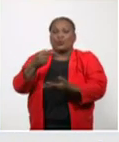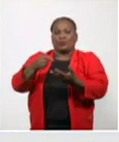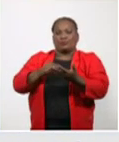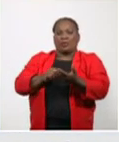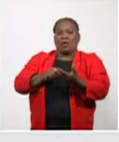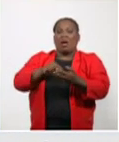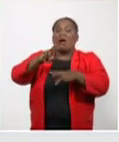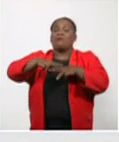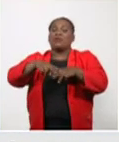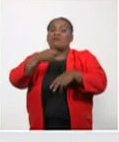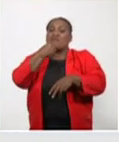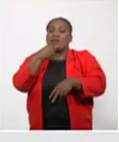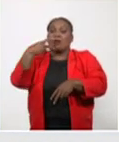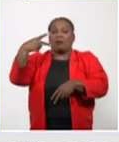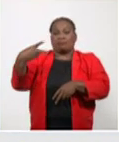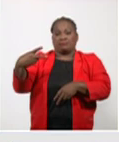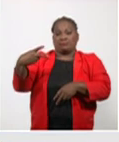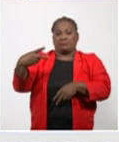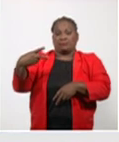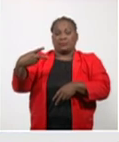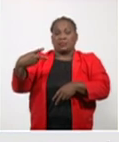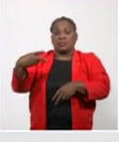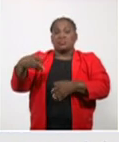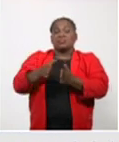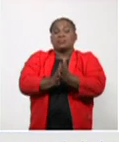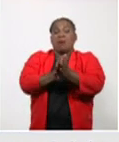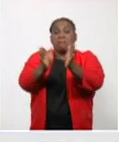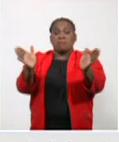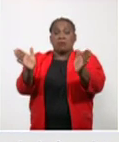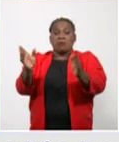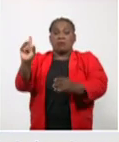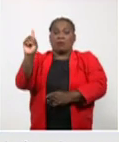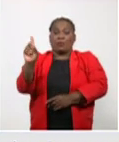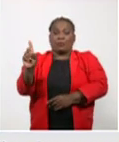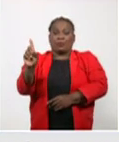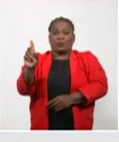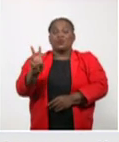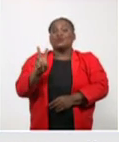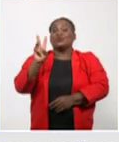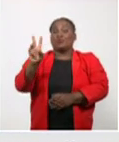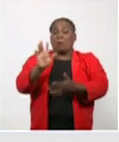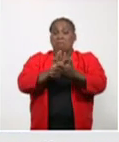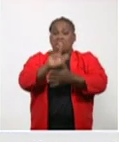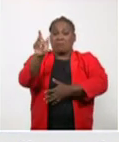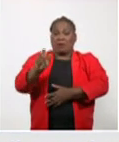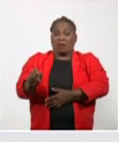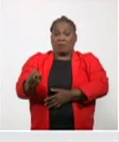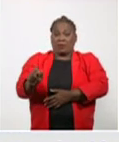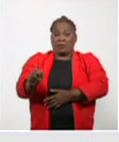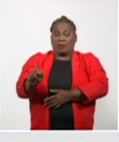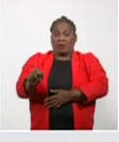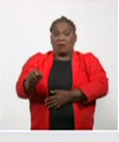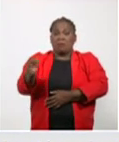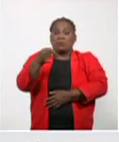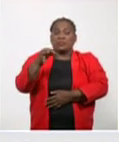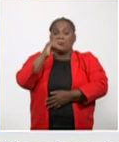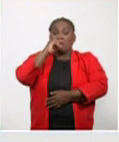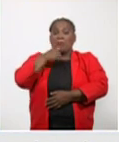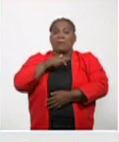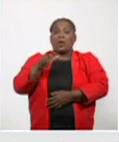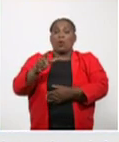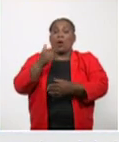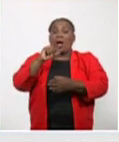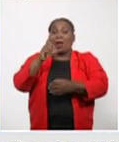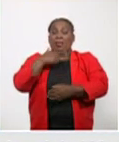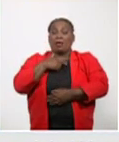2 y San Miguel del Padrón 1, 2 de Mayabeque del municipio Bejucal, uno de Ciego Dávila